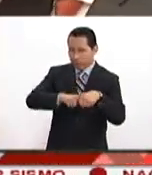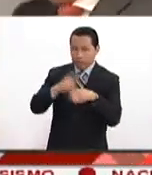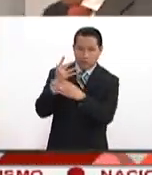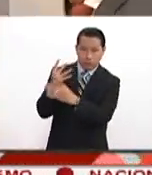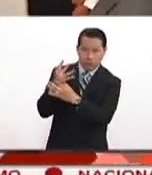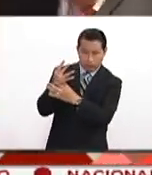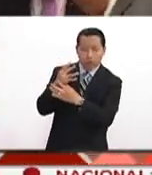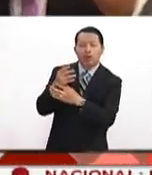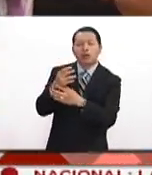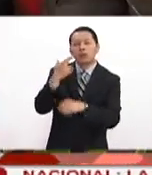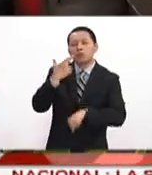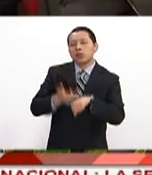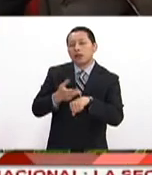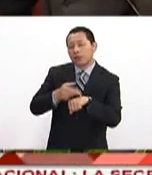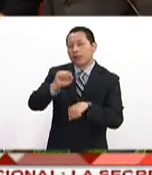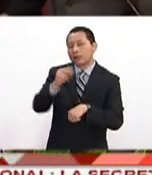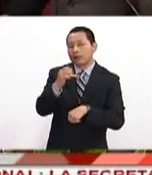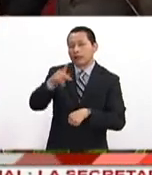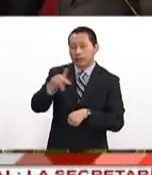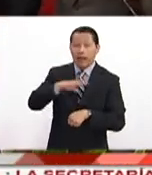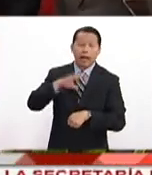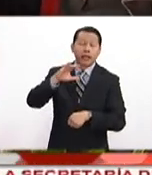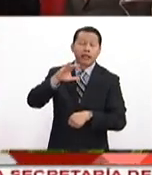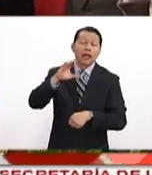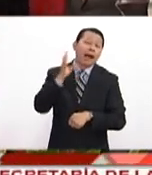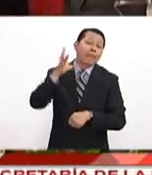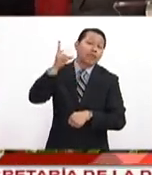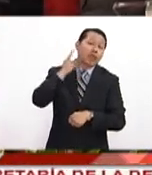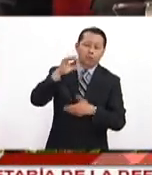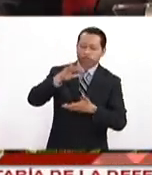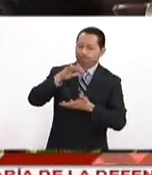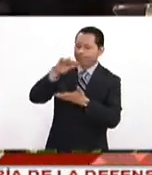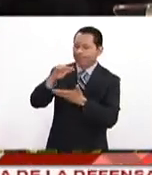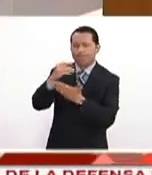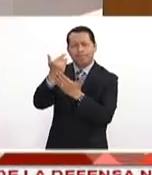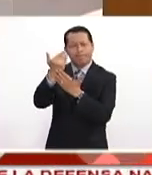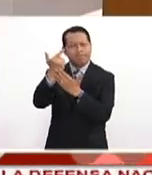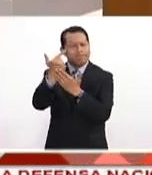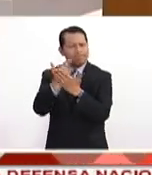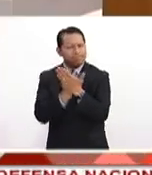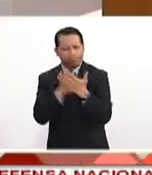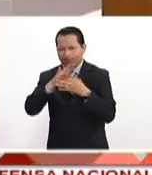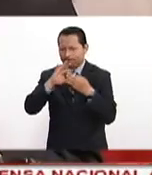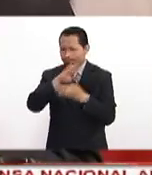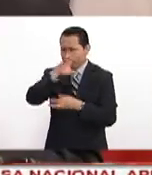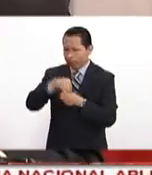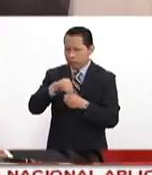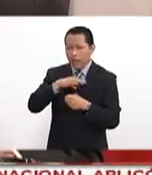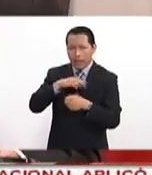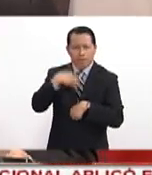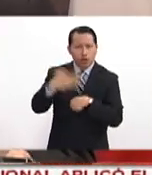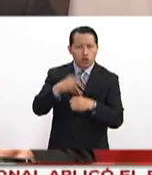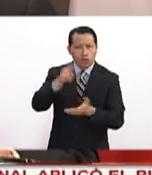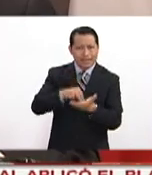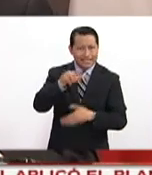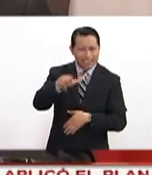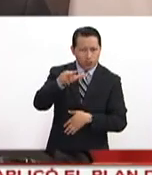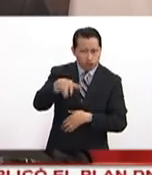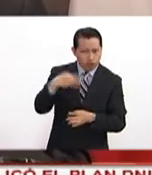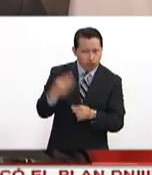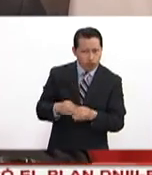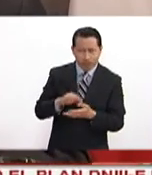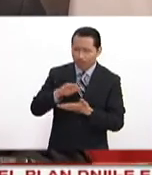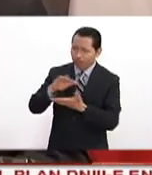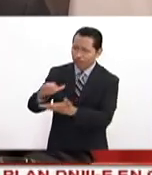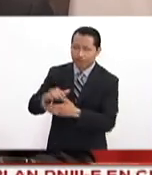Curibreña, al entregar a la Cámara de Diputados el paquete económico para el ejercicio fiscal 2018. Descansan en un